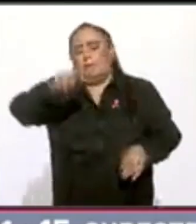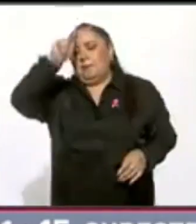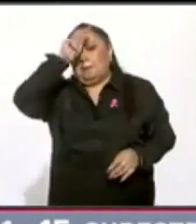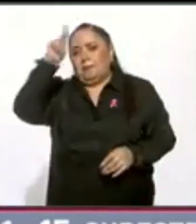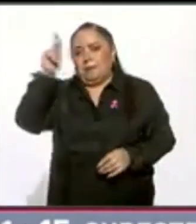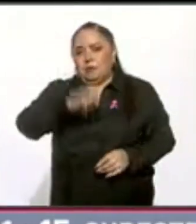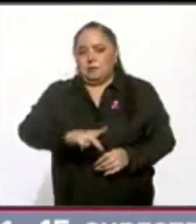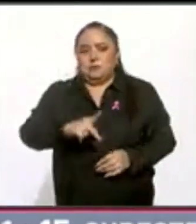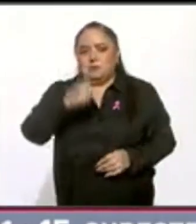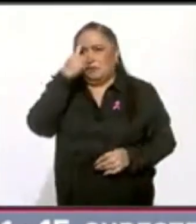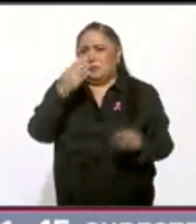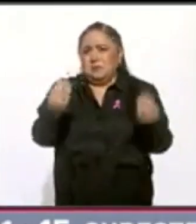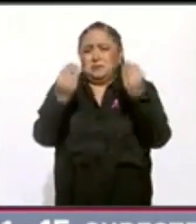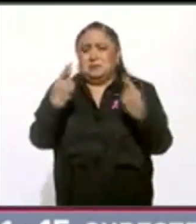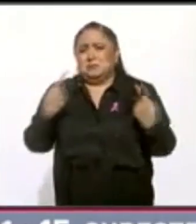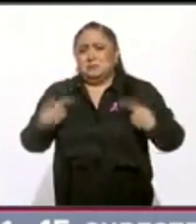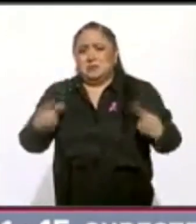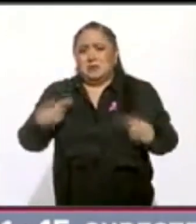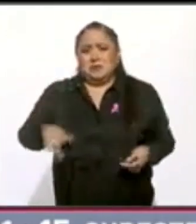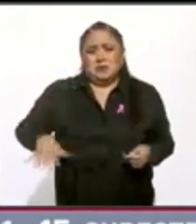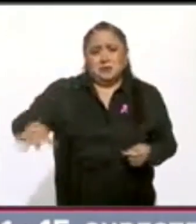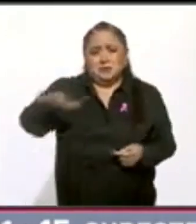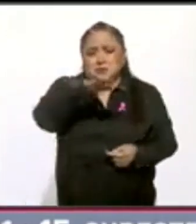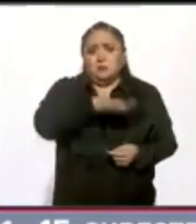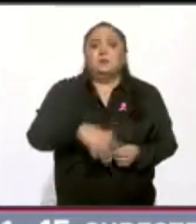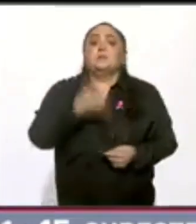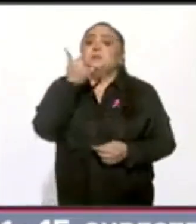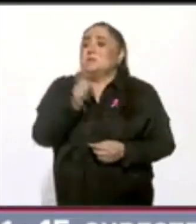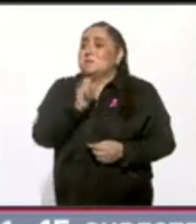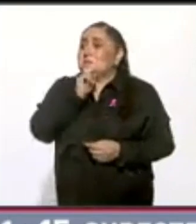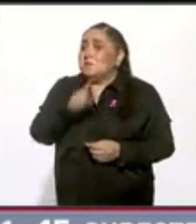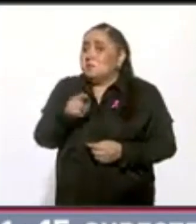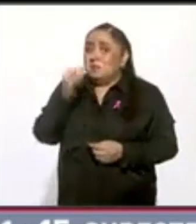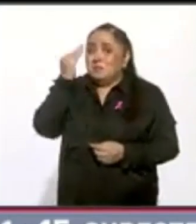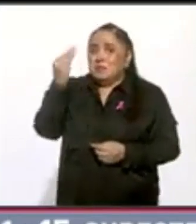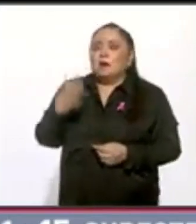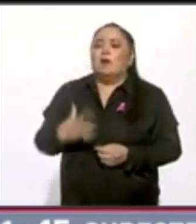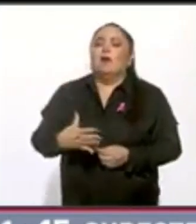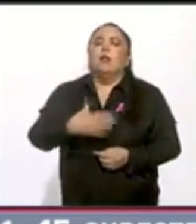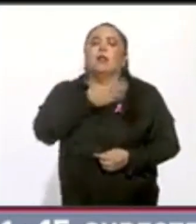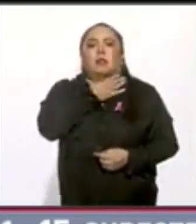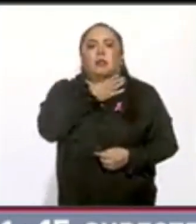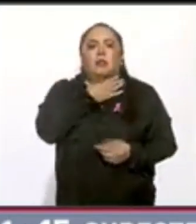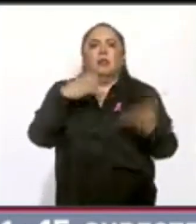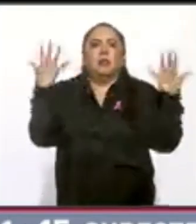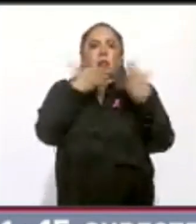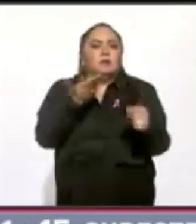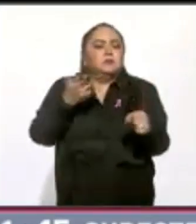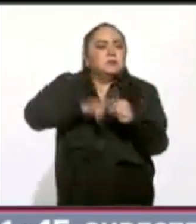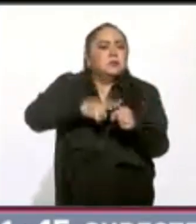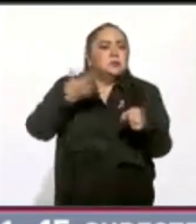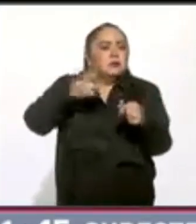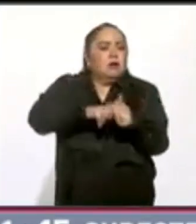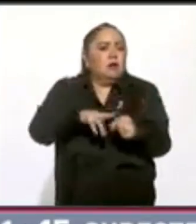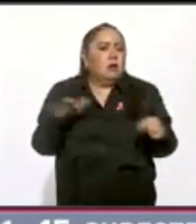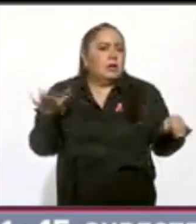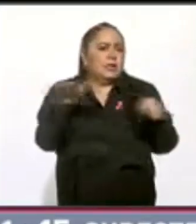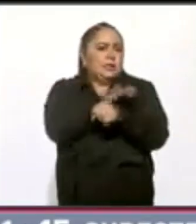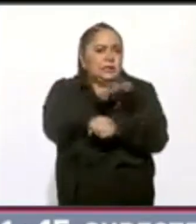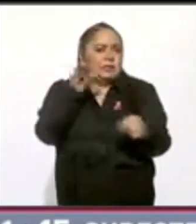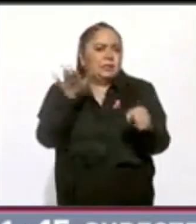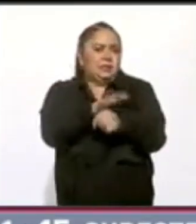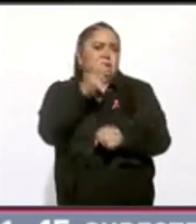muy complejo para muchísima gente. Y al mismo tiempo, pues la saturación que empezaba a haber en los hospitales.